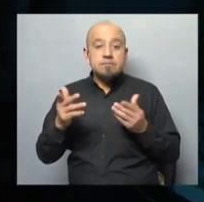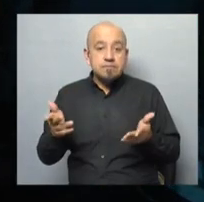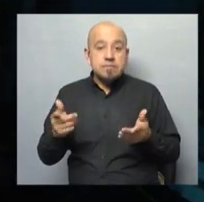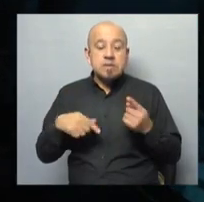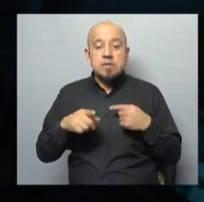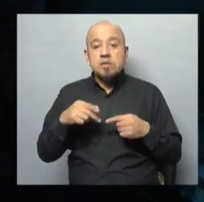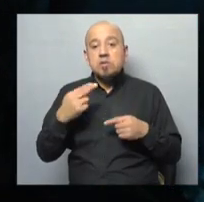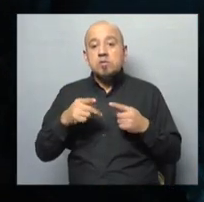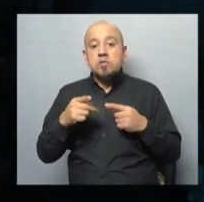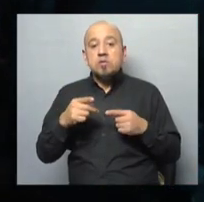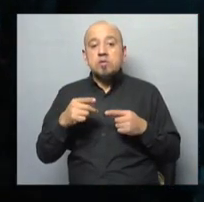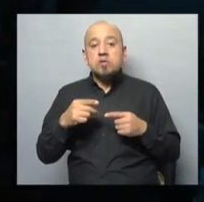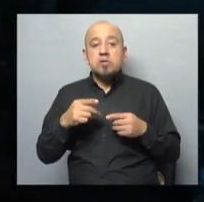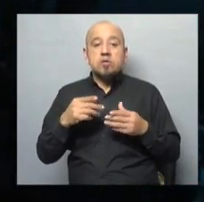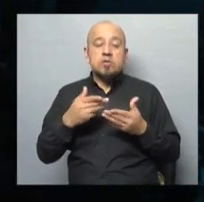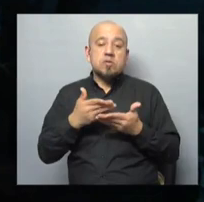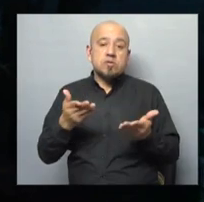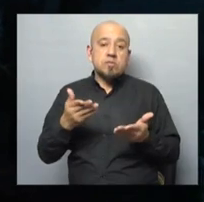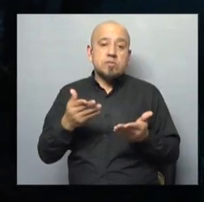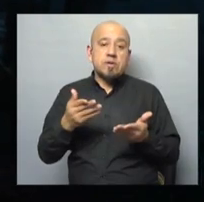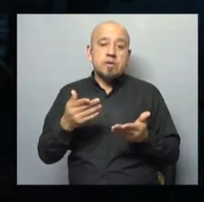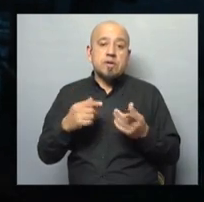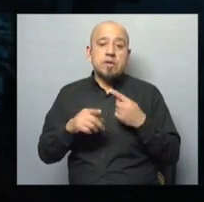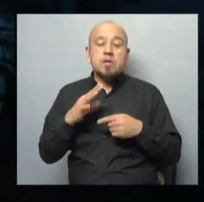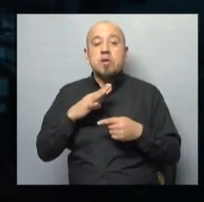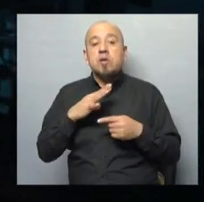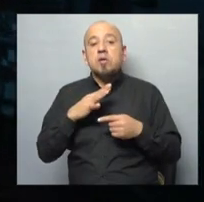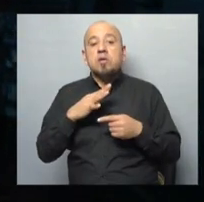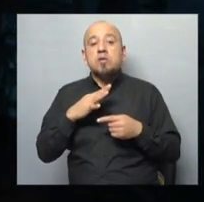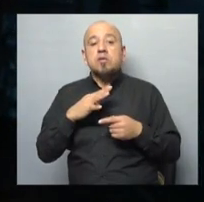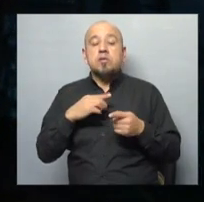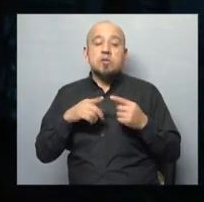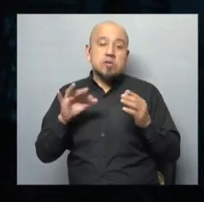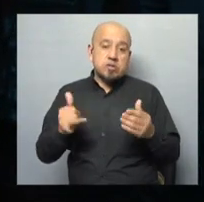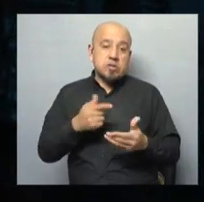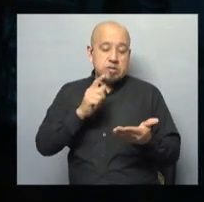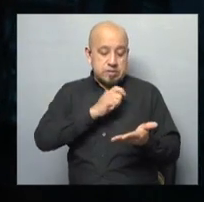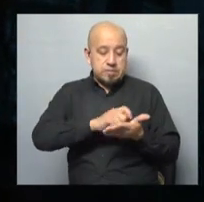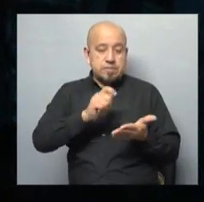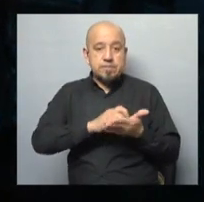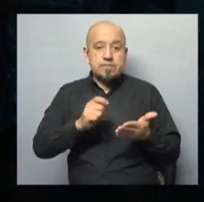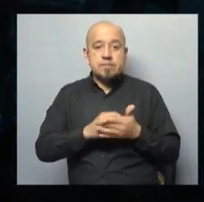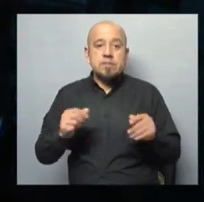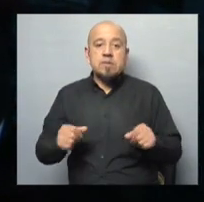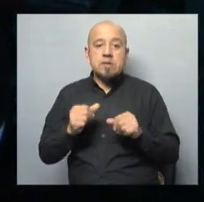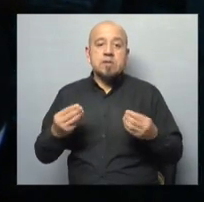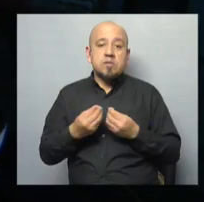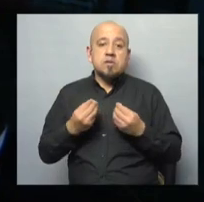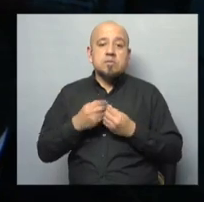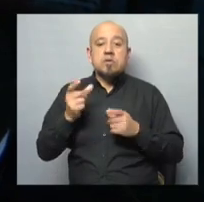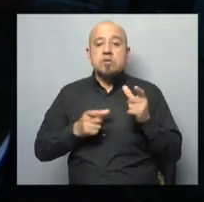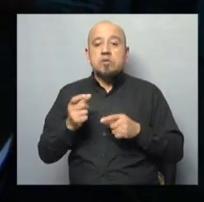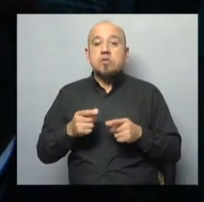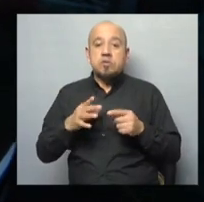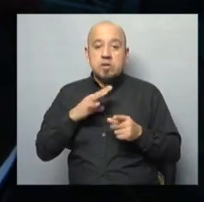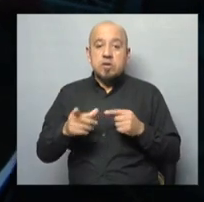pronuncia bien pero te quieres ir que en definitiva de recuperar una algo que ya está escrito que ya lo han hecho millones de personas pero qué bueno que